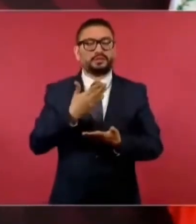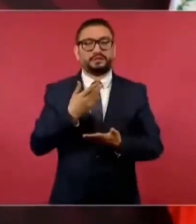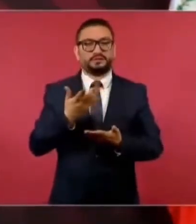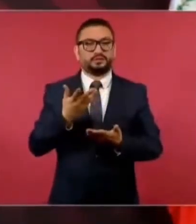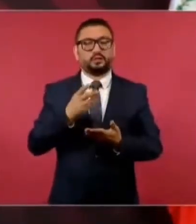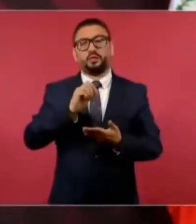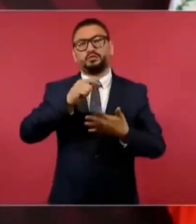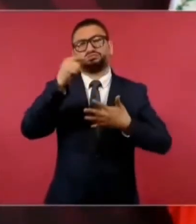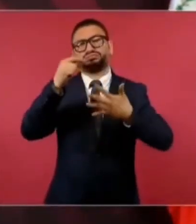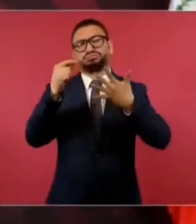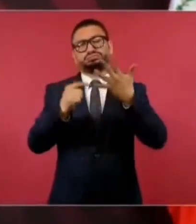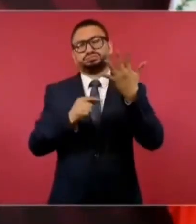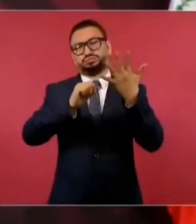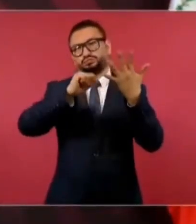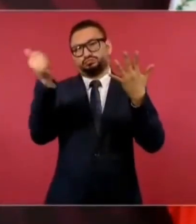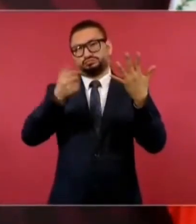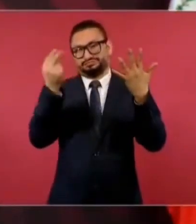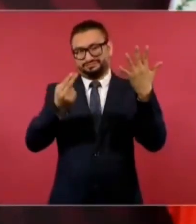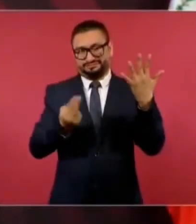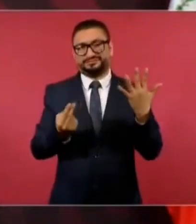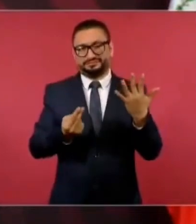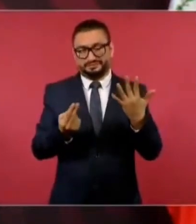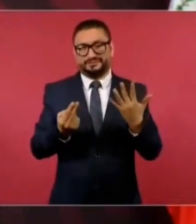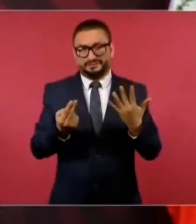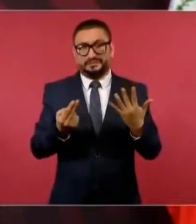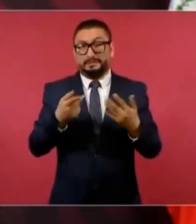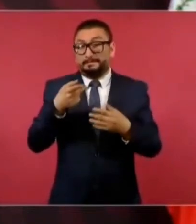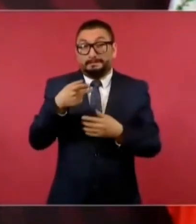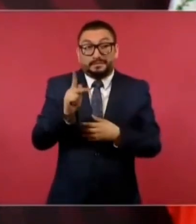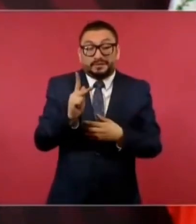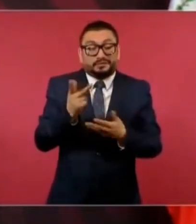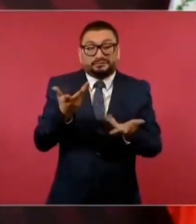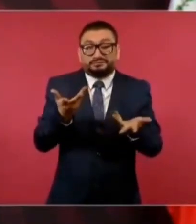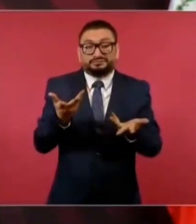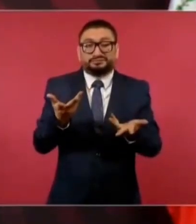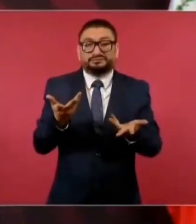Otras necesidades, pero